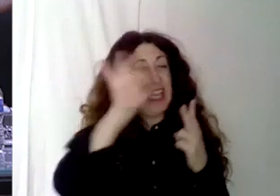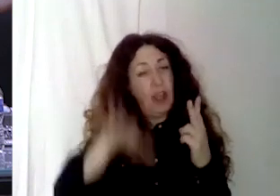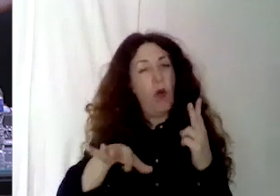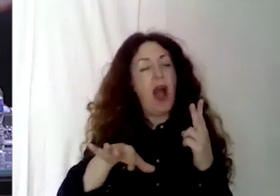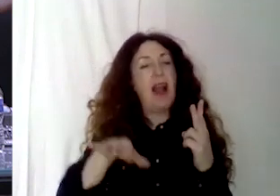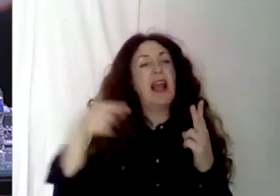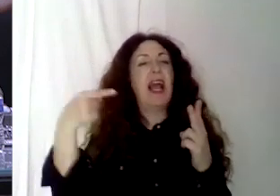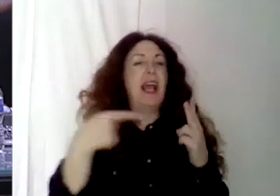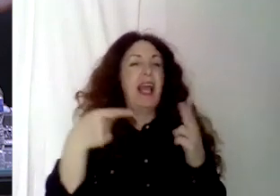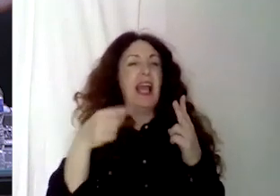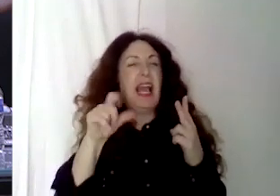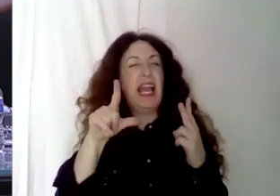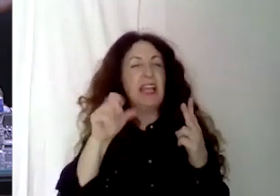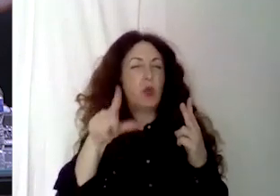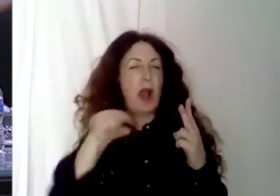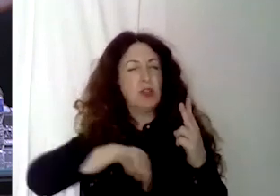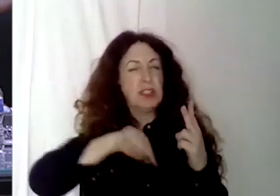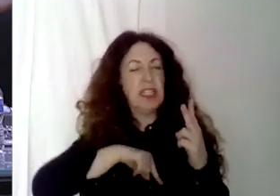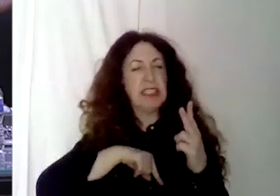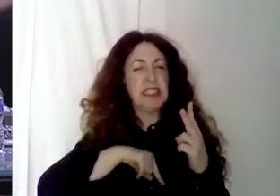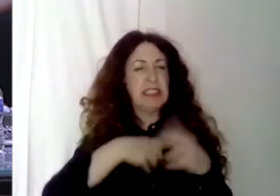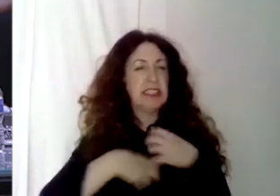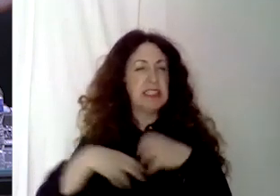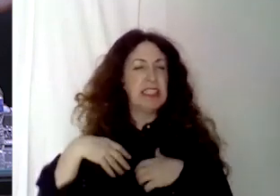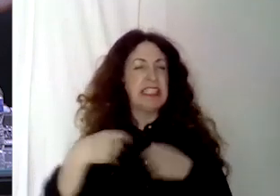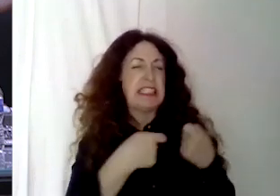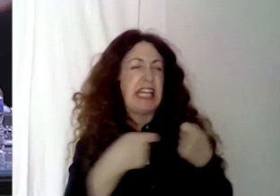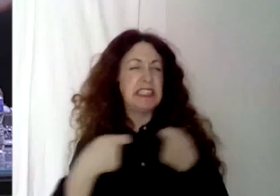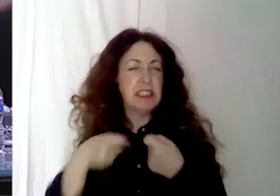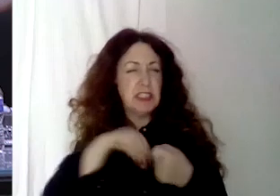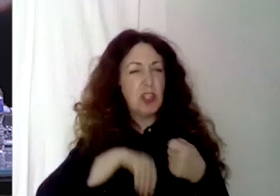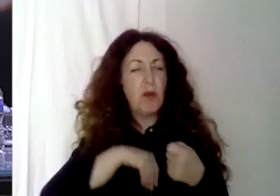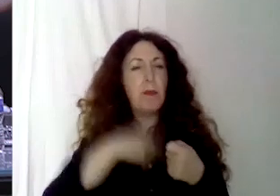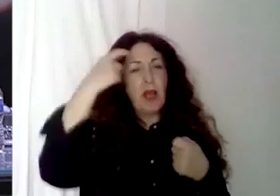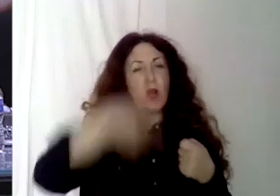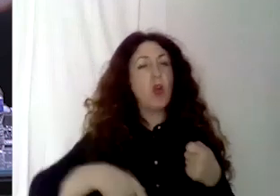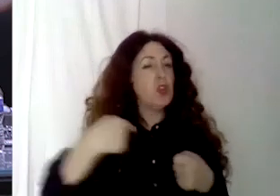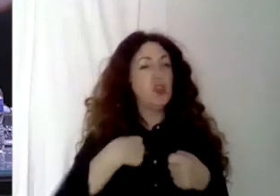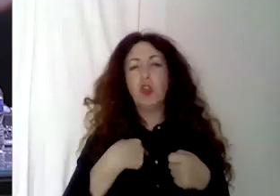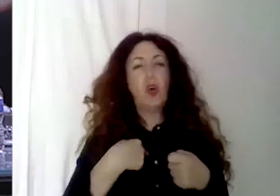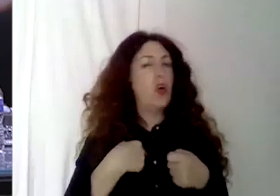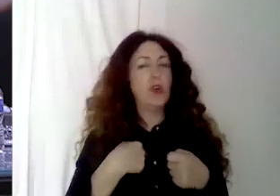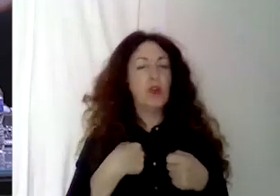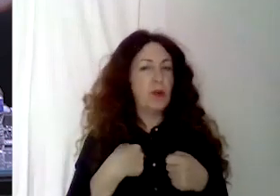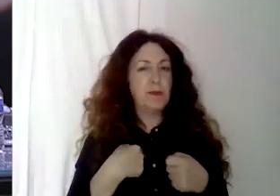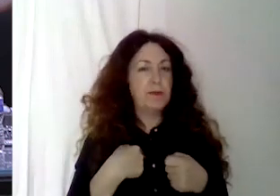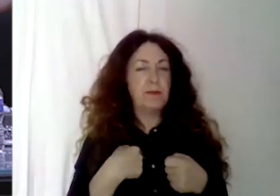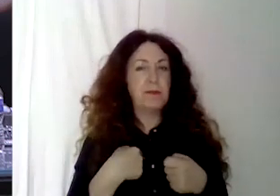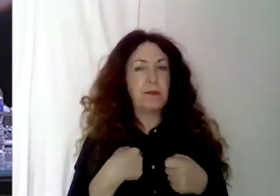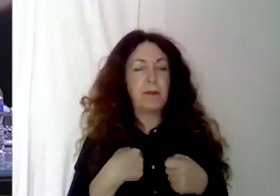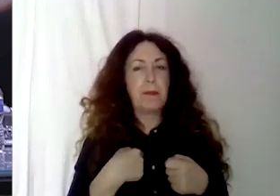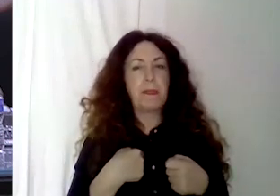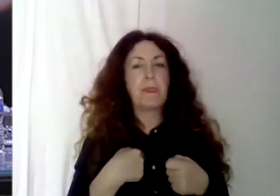consciente. No está en el yo. Es una tensión que él, y aquí es el único momento que me